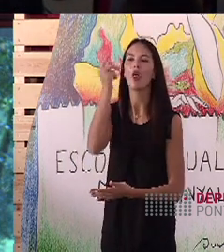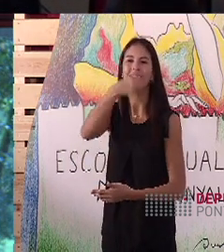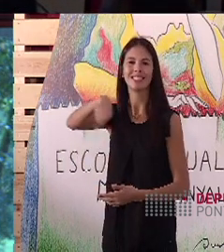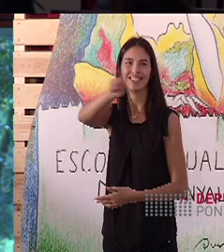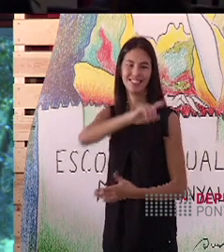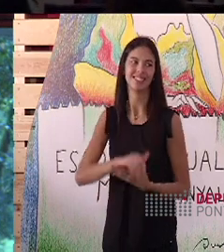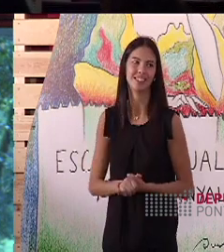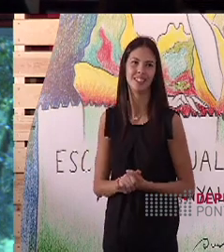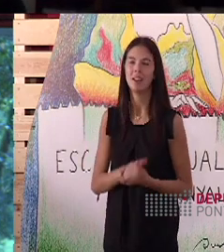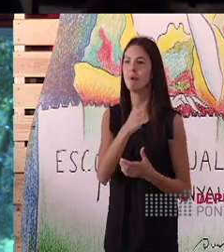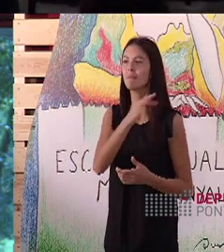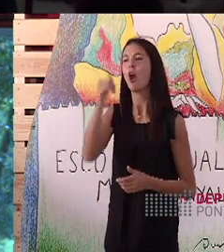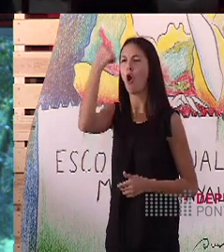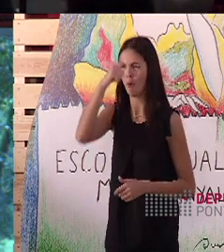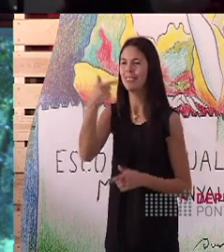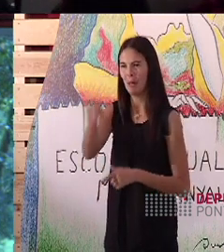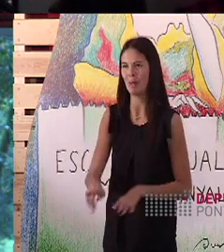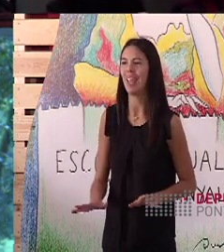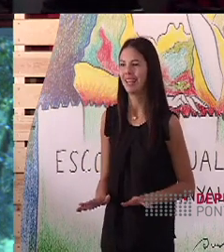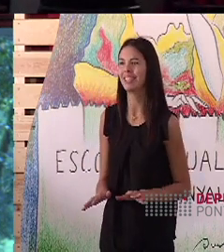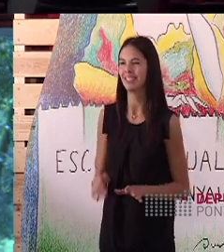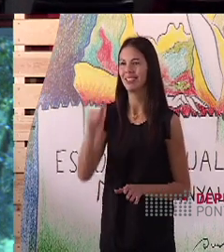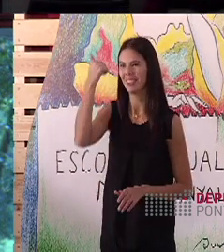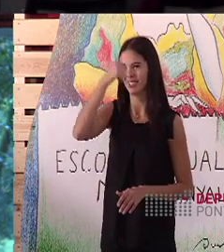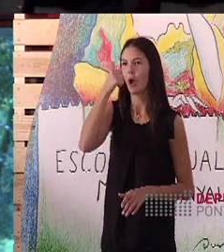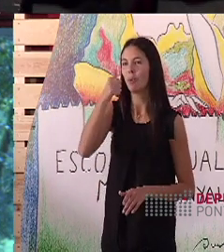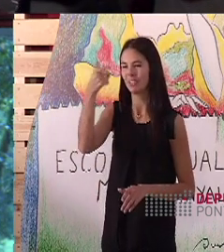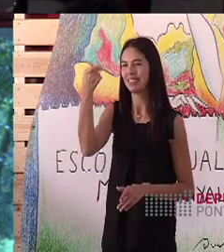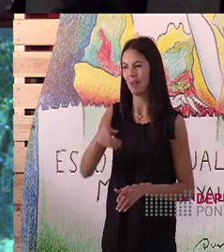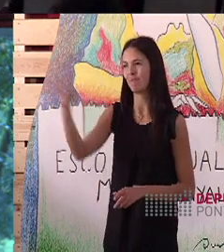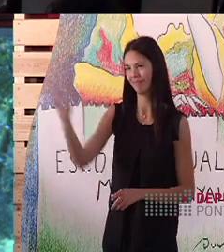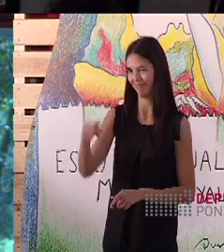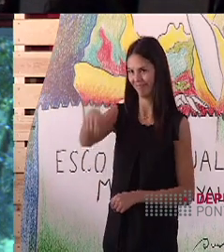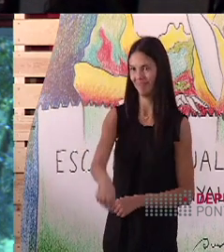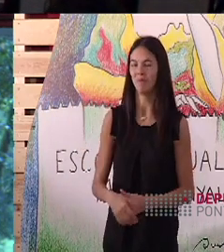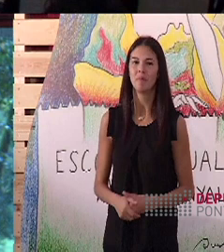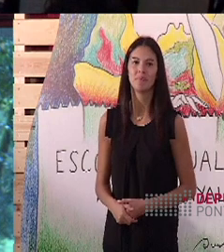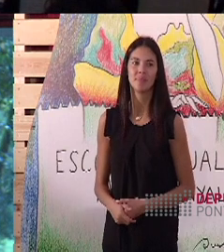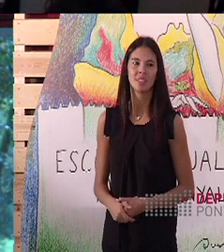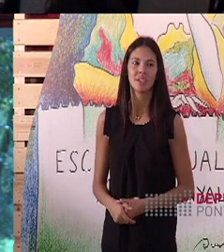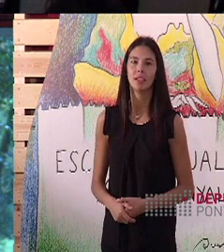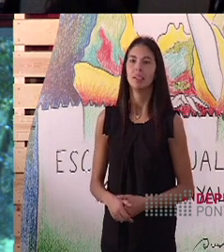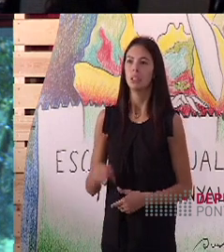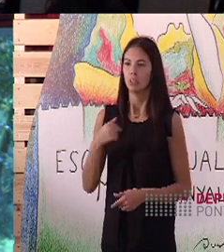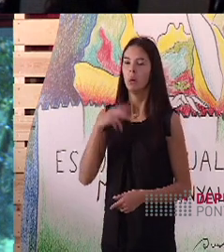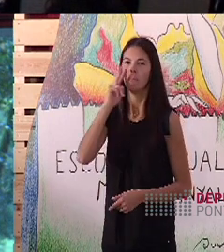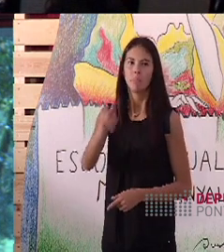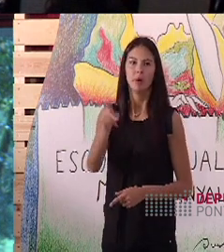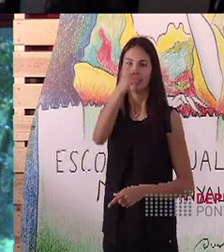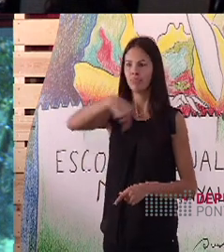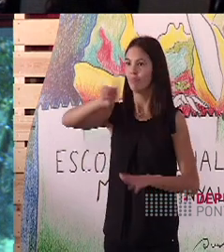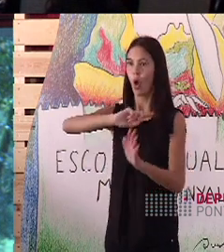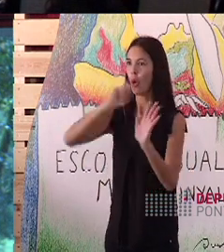e aos homes que tamén nos acompañan. Este cheo